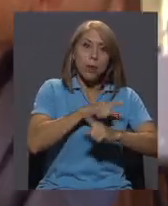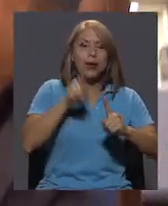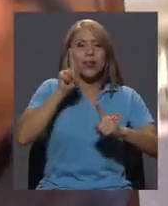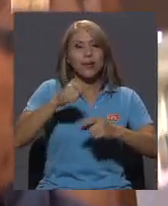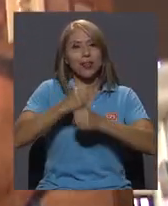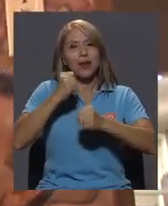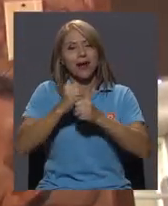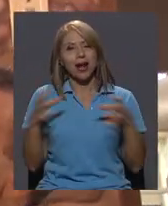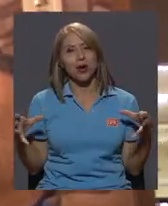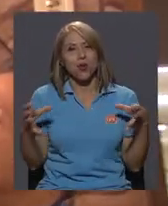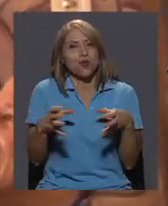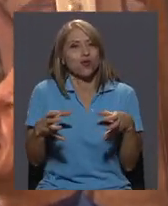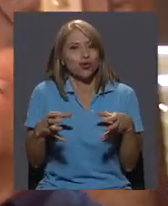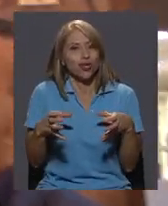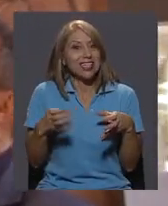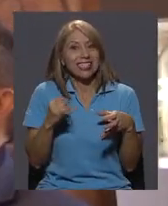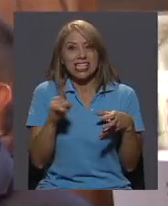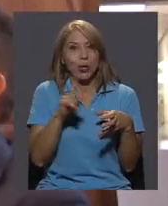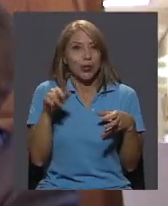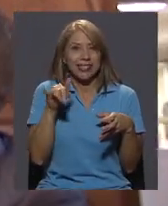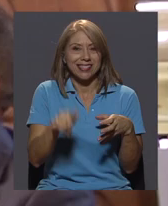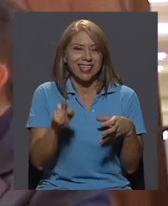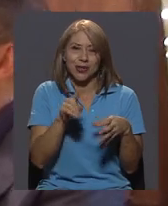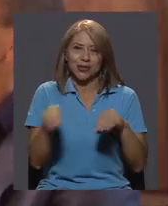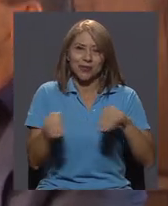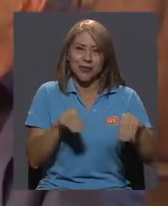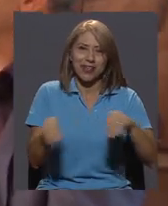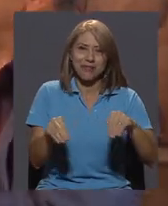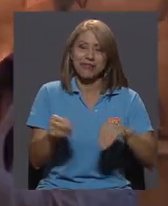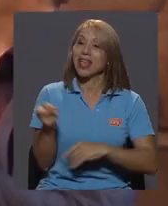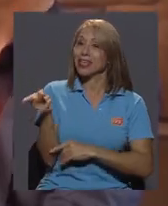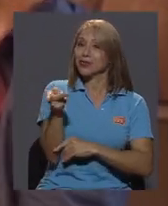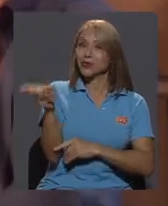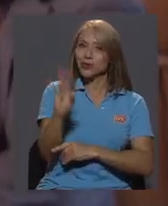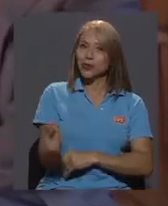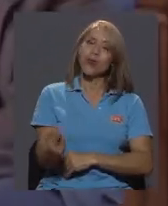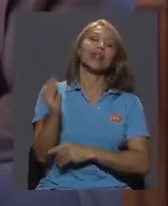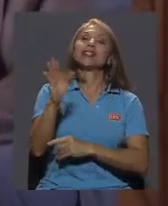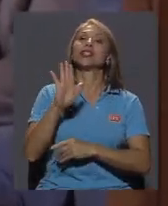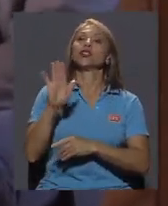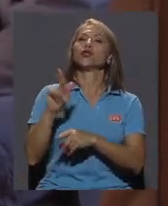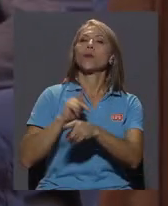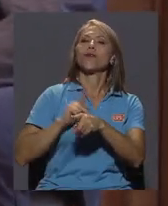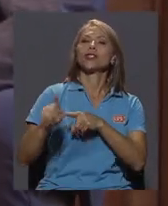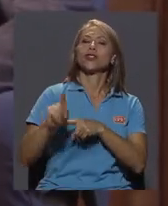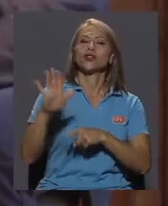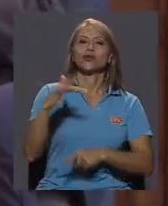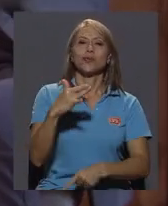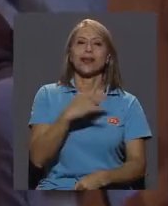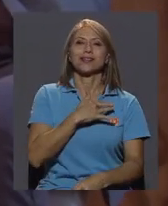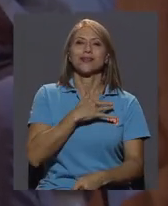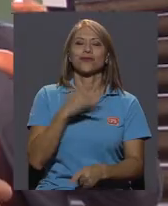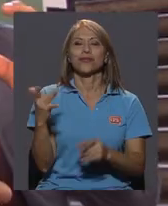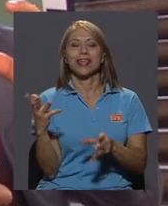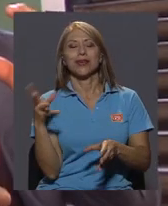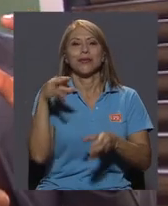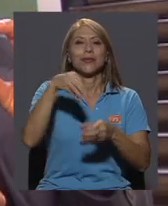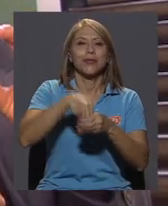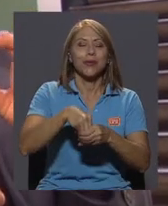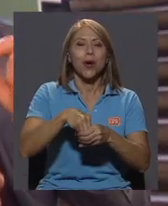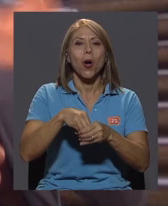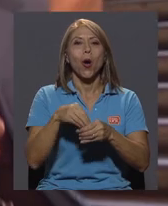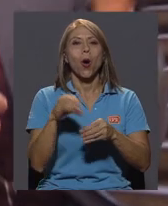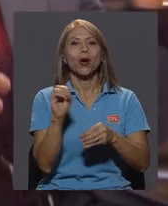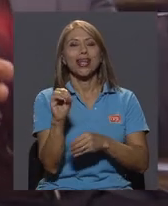mueve. Estos dos jóvenes han convertido su profesión en su pasión y lo hacen formando parte de la